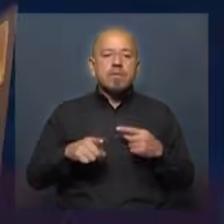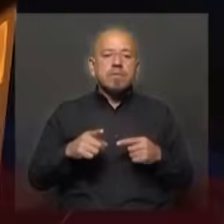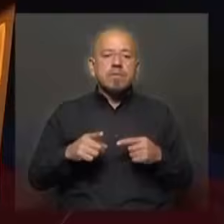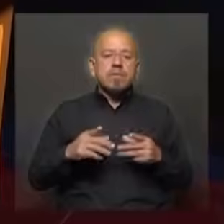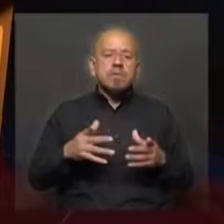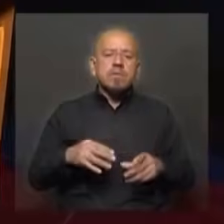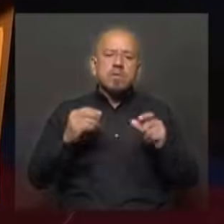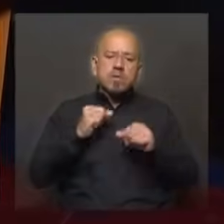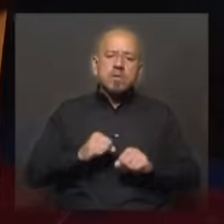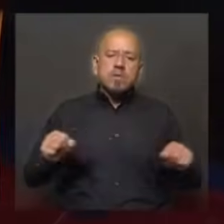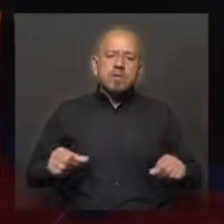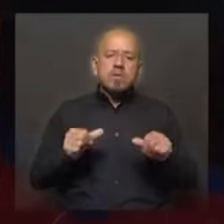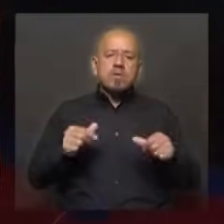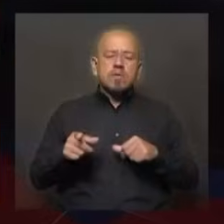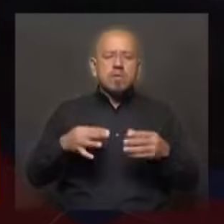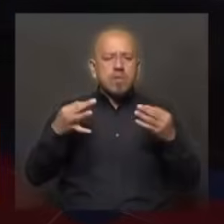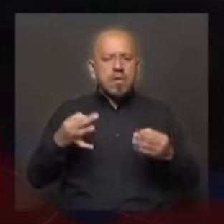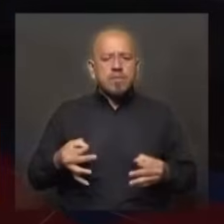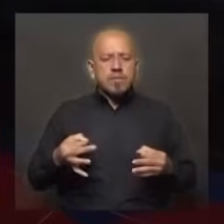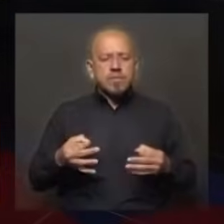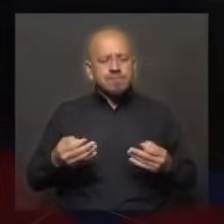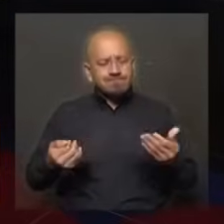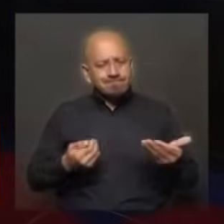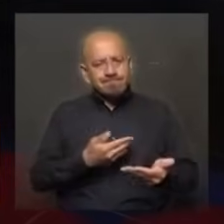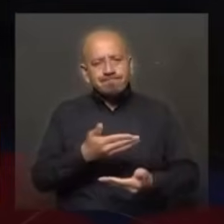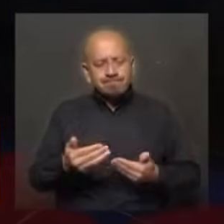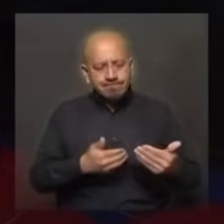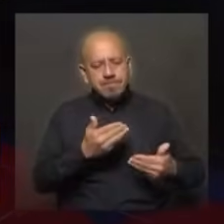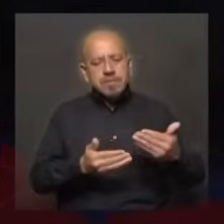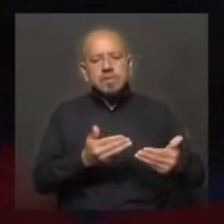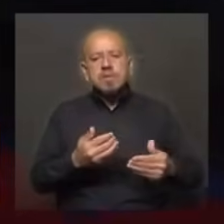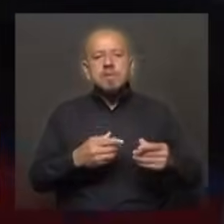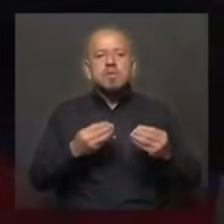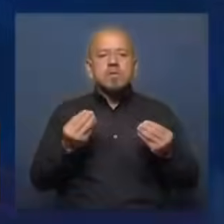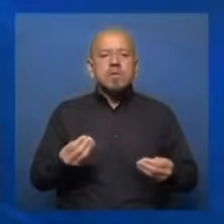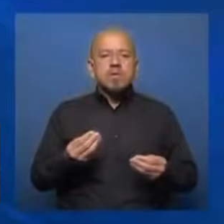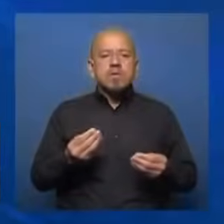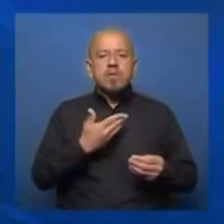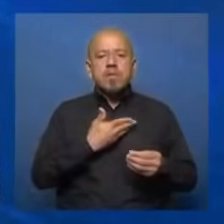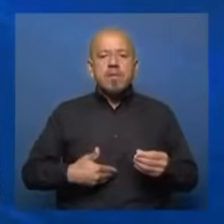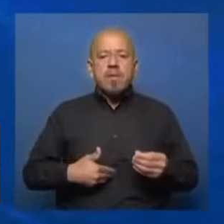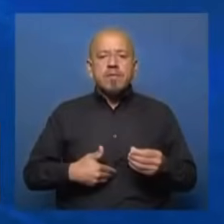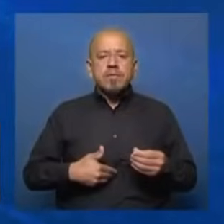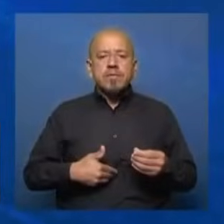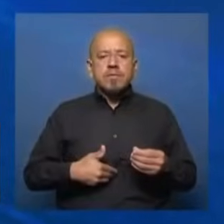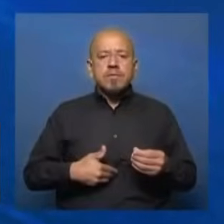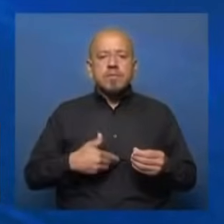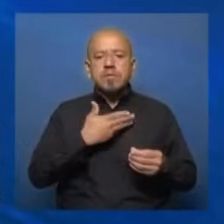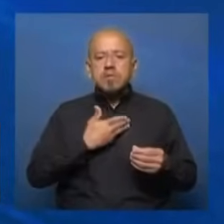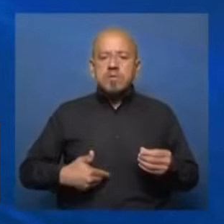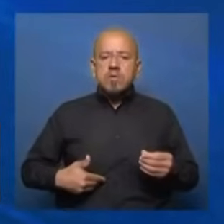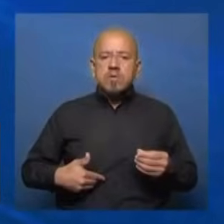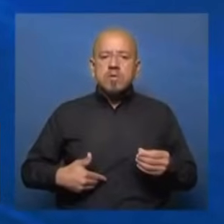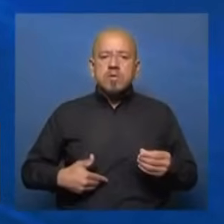¿Se puede lograr una verdadera sinergia? ¿A qué voy? Cuando los gobernantes llegan al gobierno, cuando los